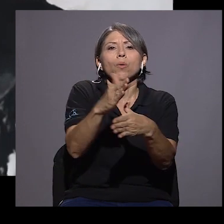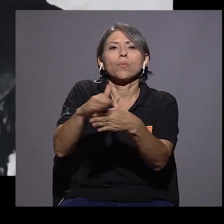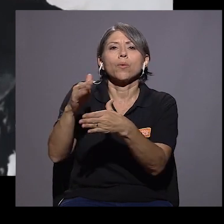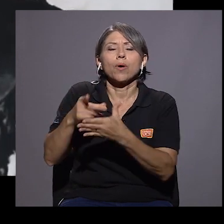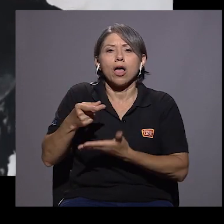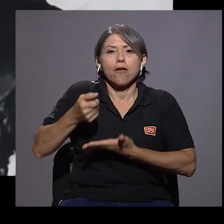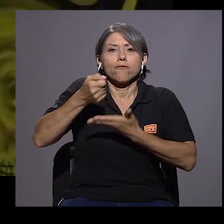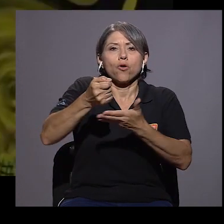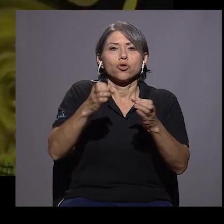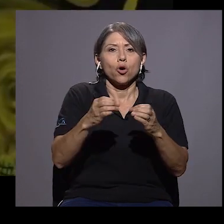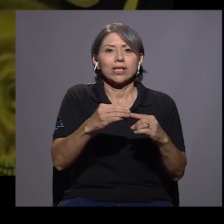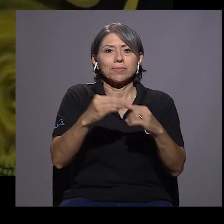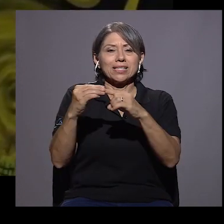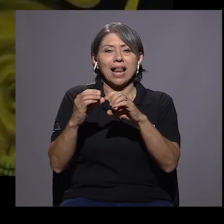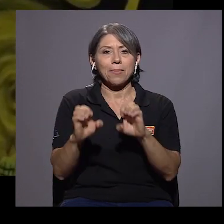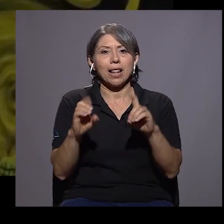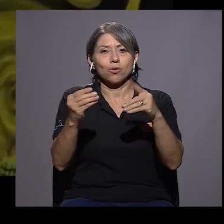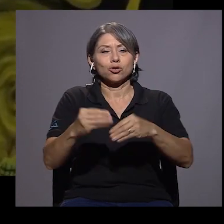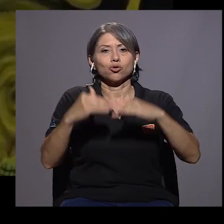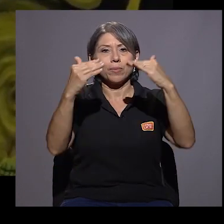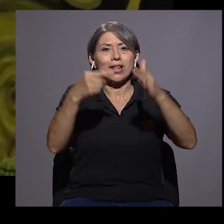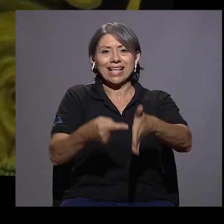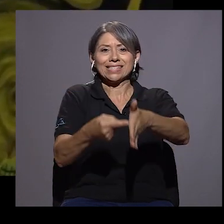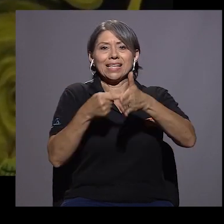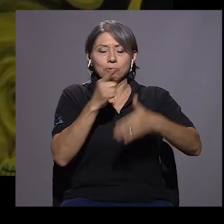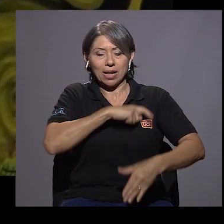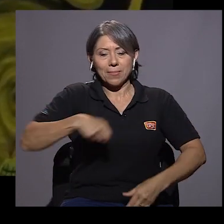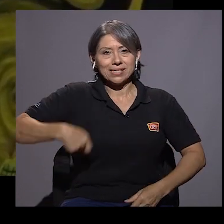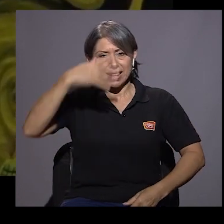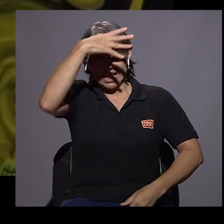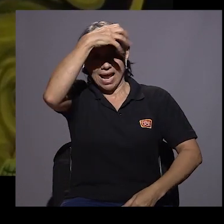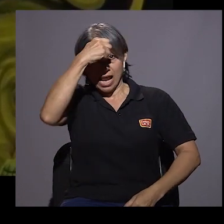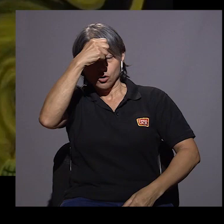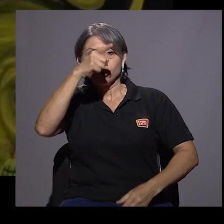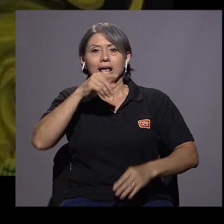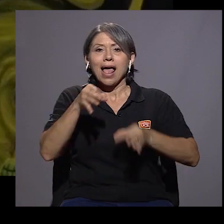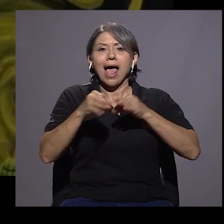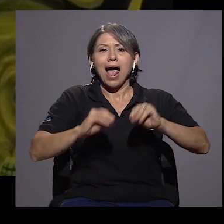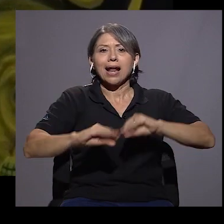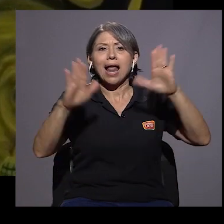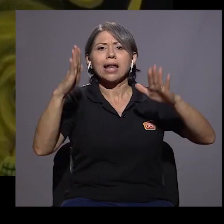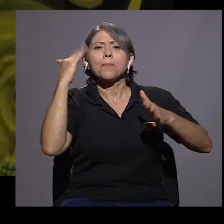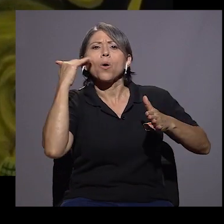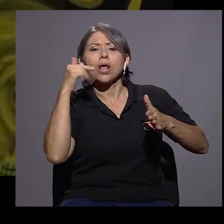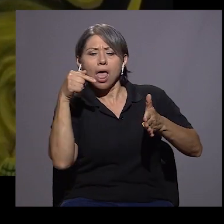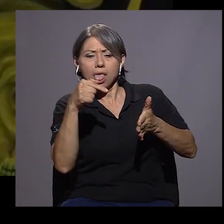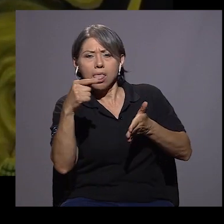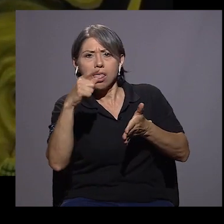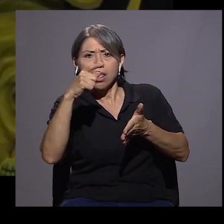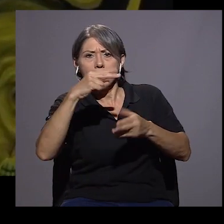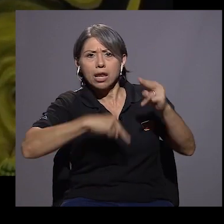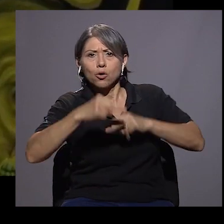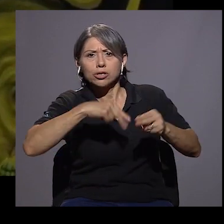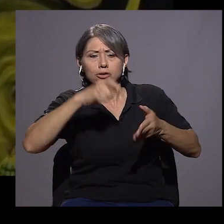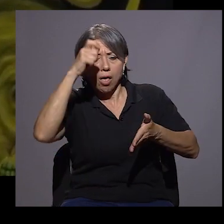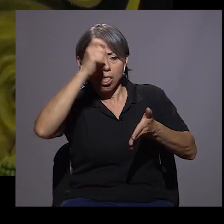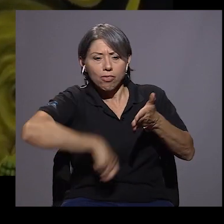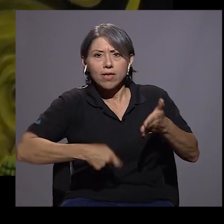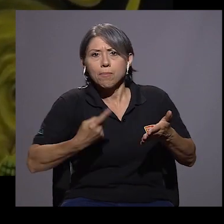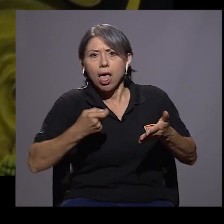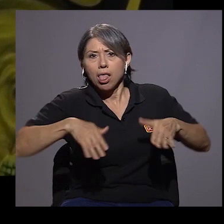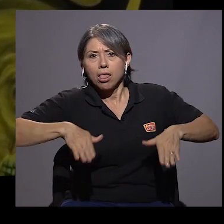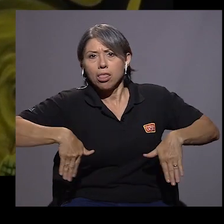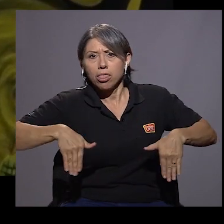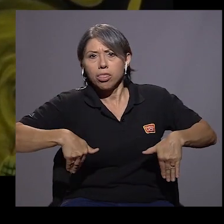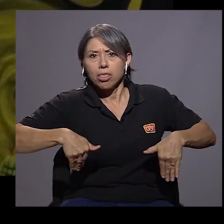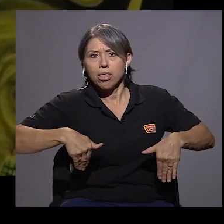la Educación Superior. Exigimos al presidente de la República, Carlos Alvarado Quesada, que aclare por qué su firma no se encuentra en la negociación realizada